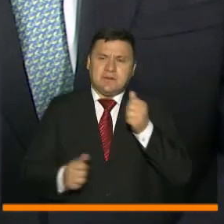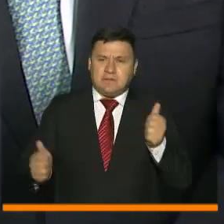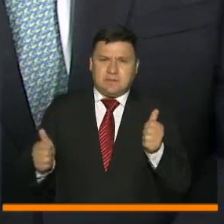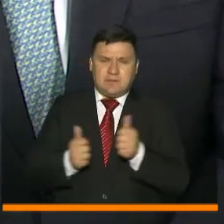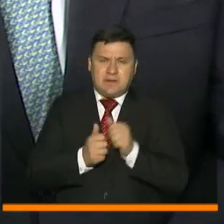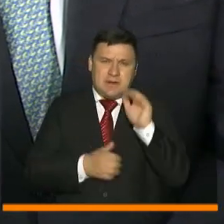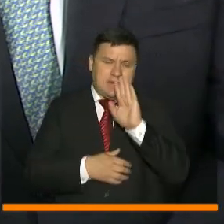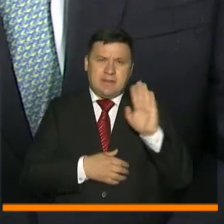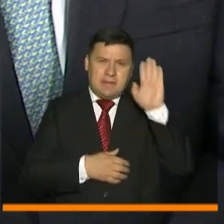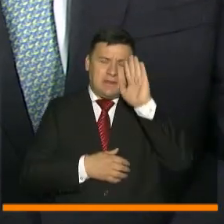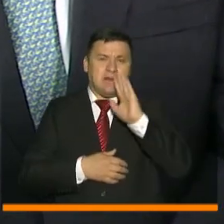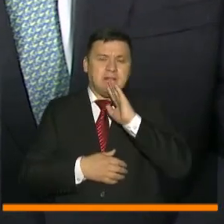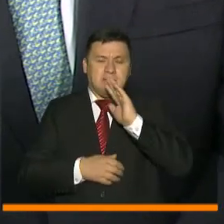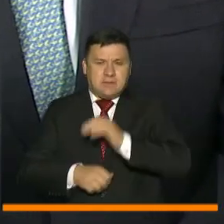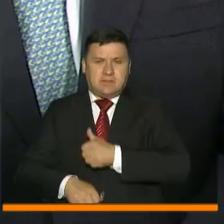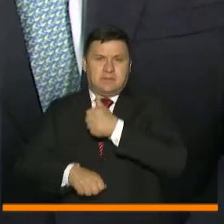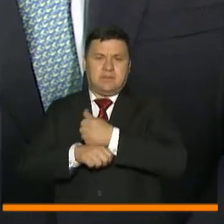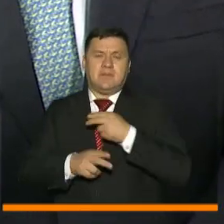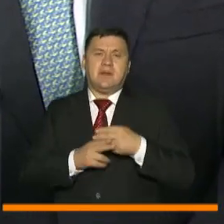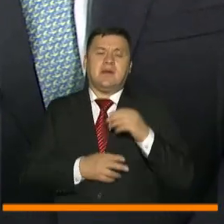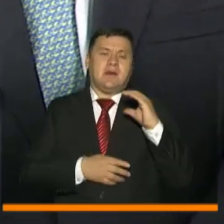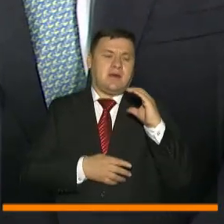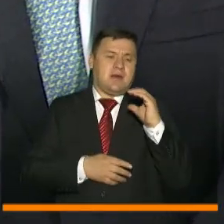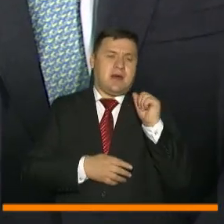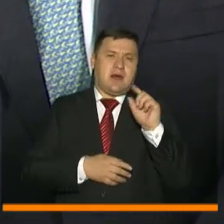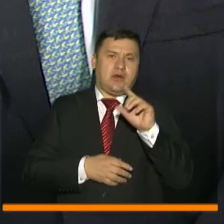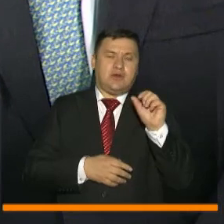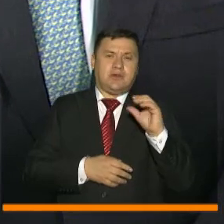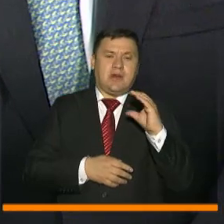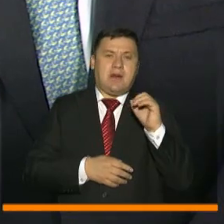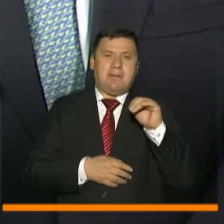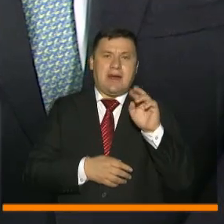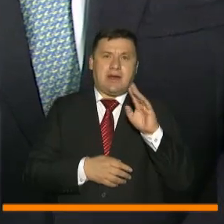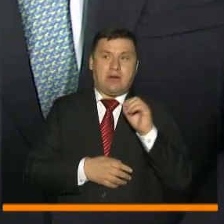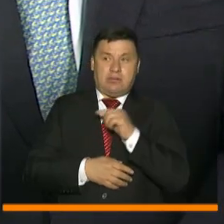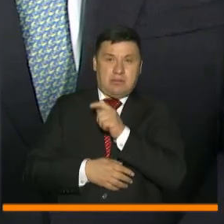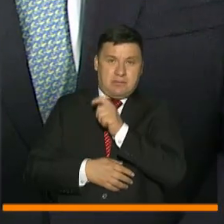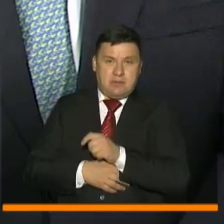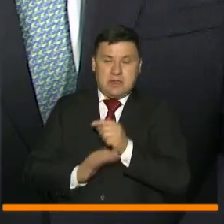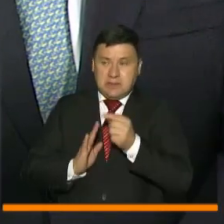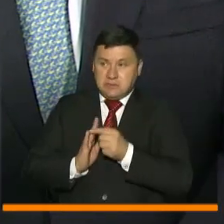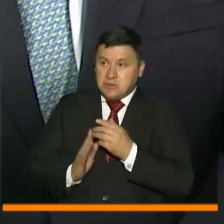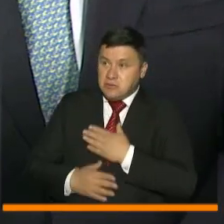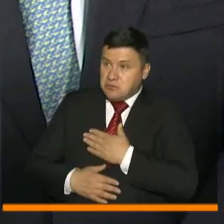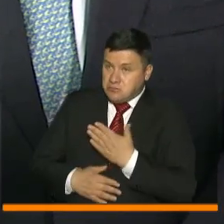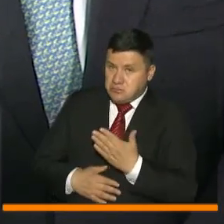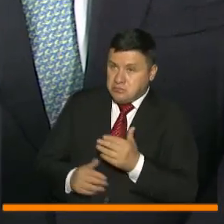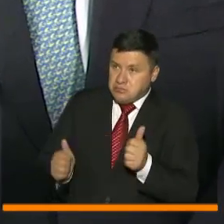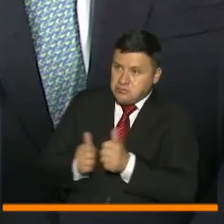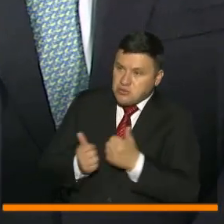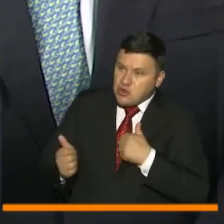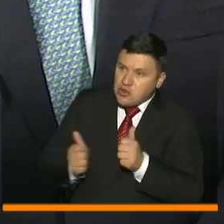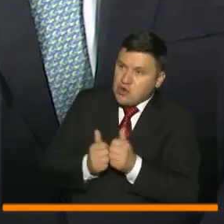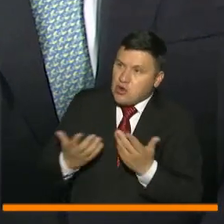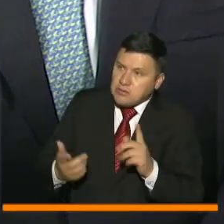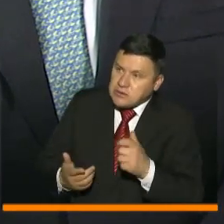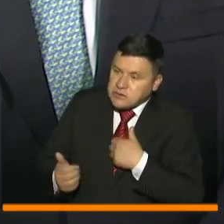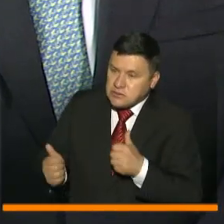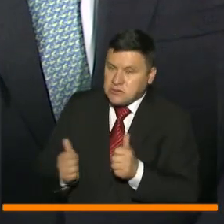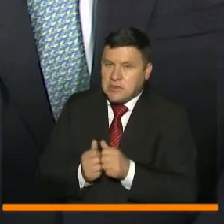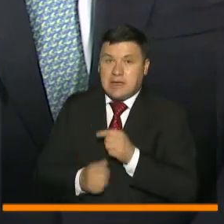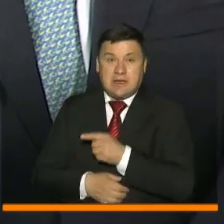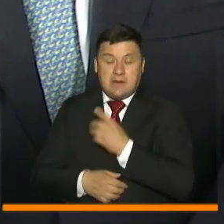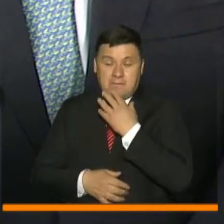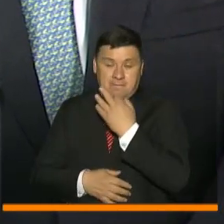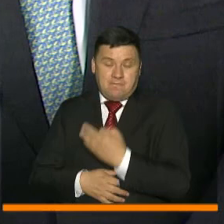de Departamentos, en cabeza de su director Carlos Camargo, y dijo a nuestra primera dama y a todo el equipo que cómo nos podían acompañar. Y la verdad